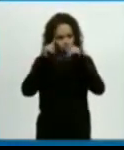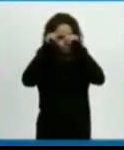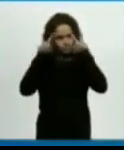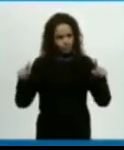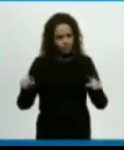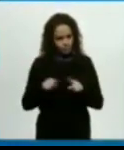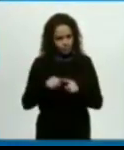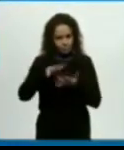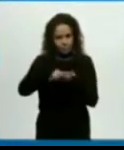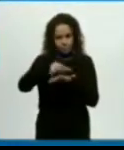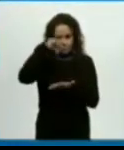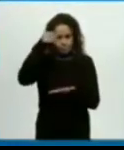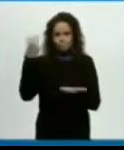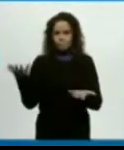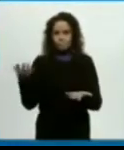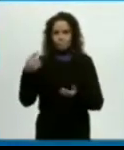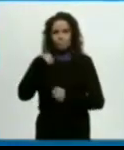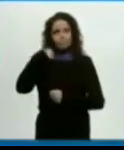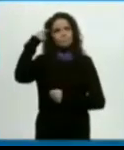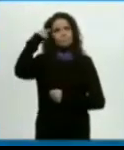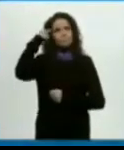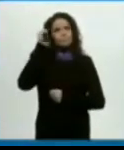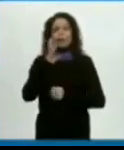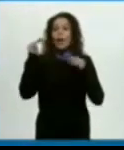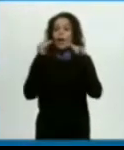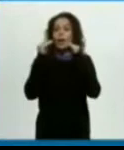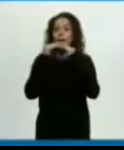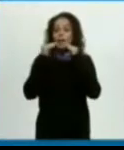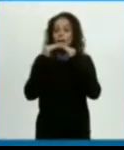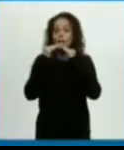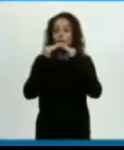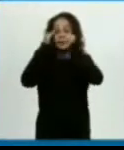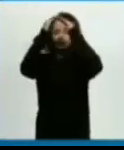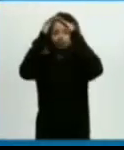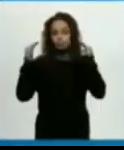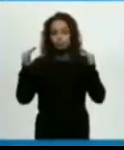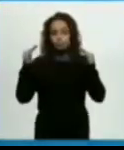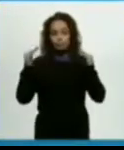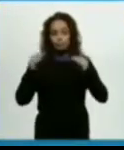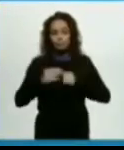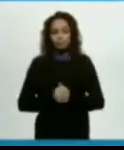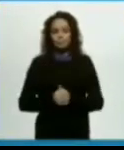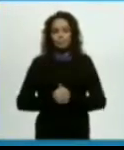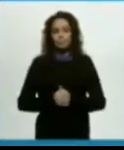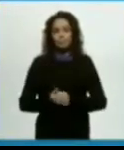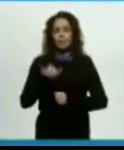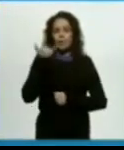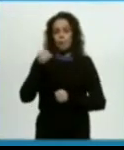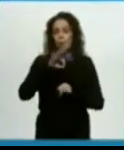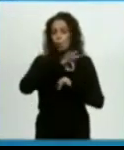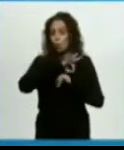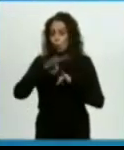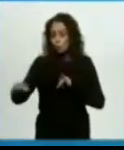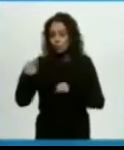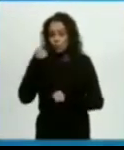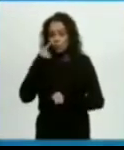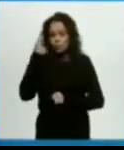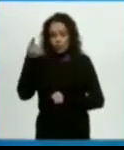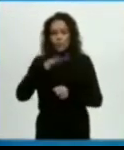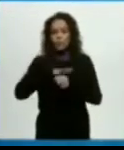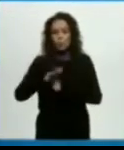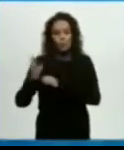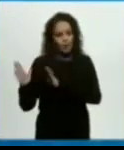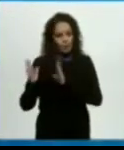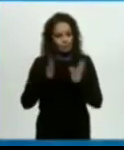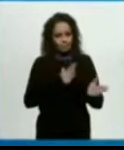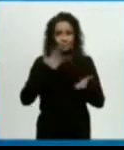parece como el techo de una casa. Y el último cuerpo geométrico que vamos a ver